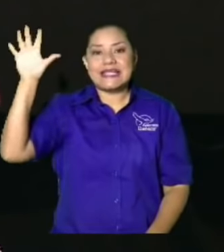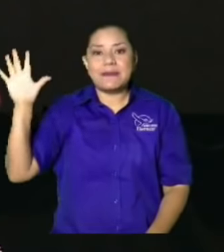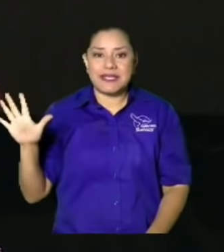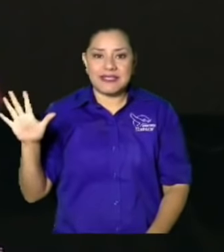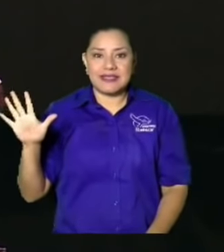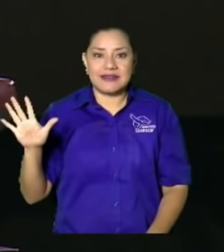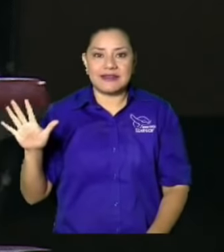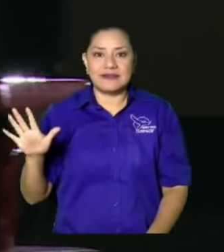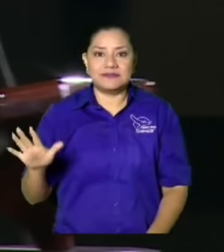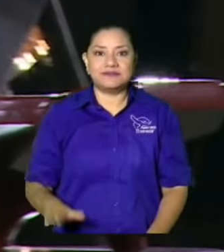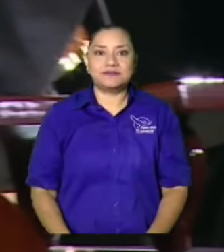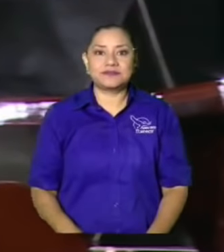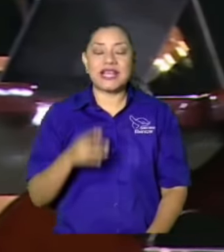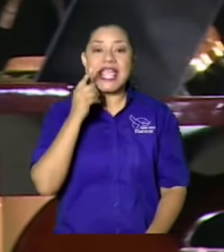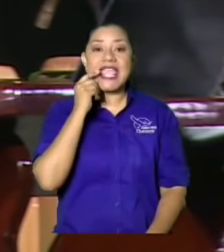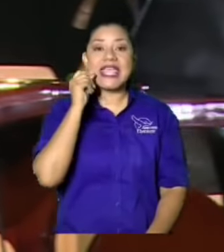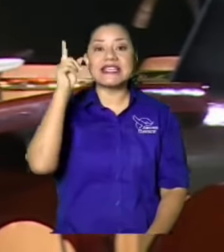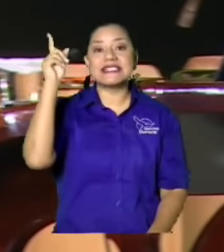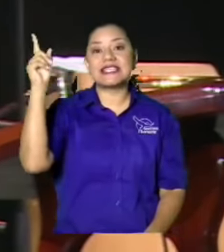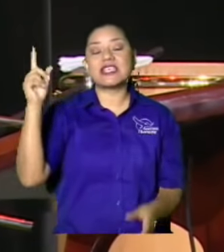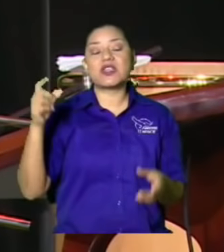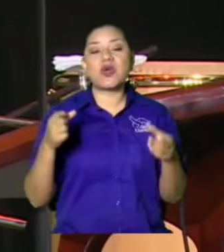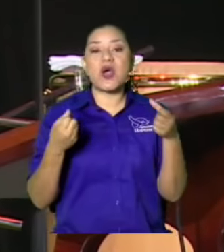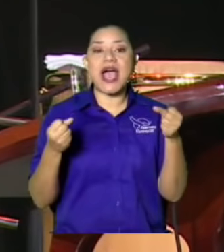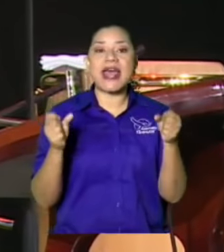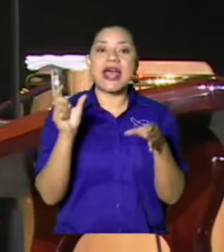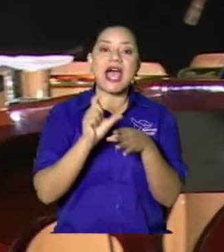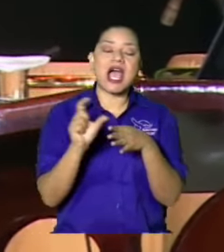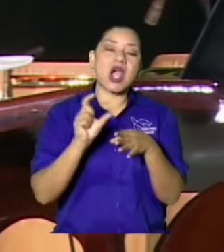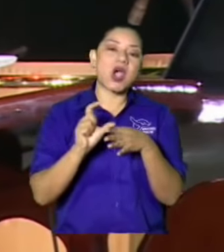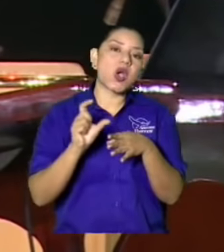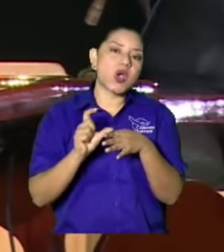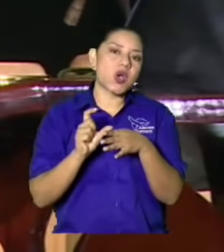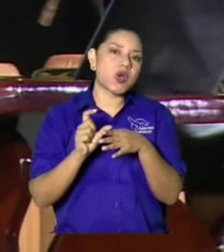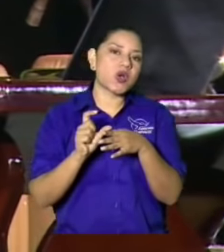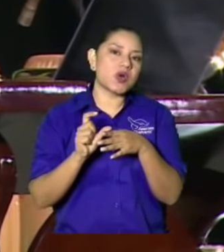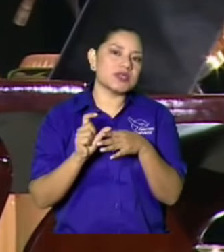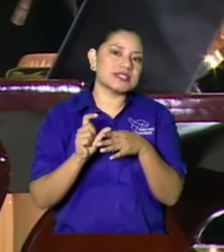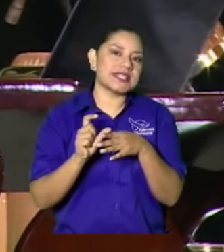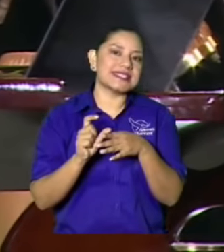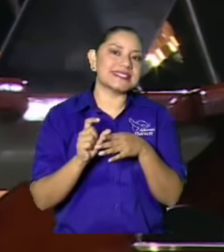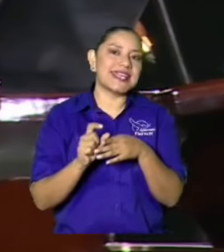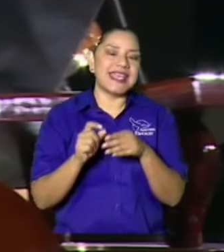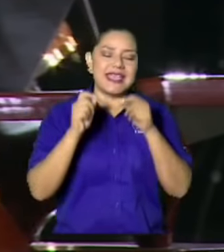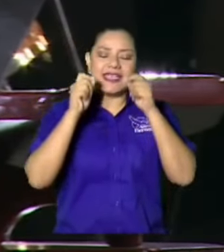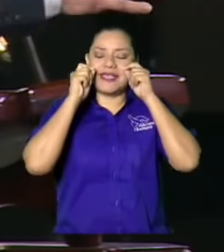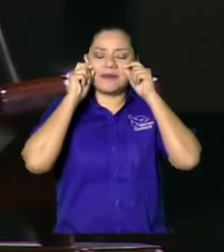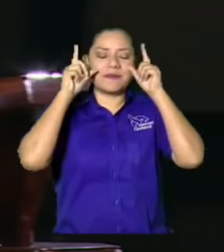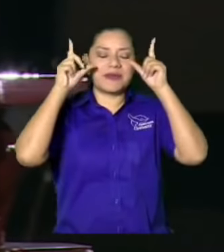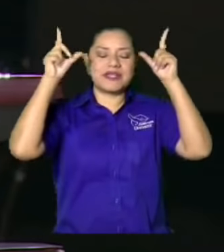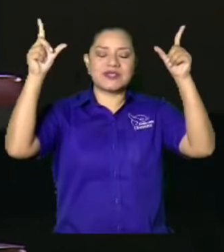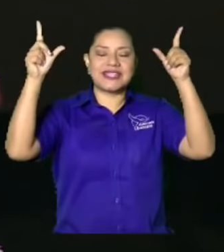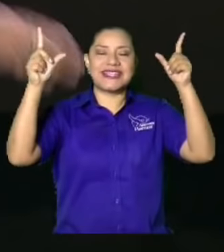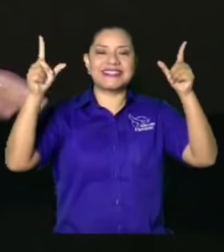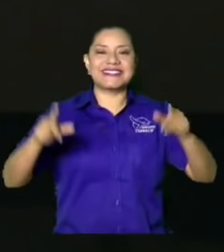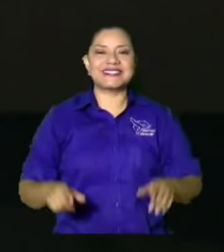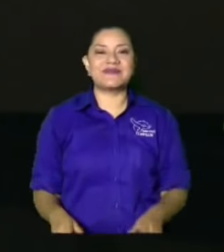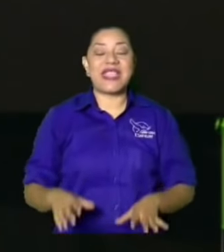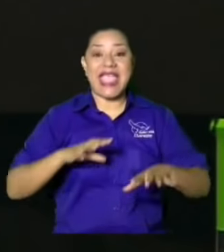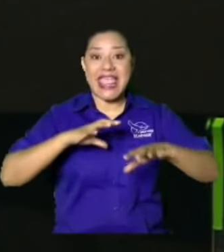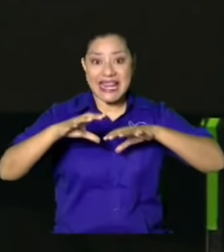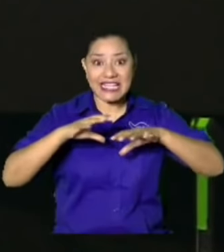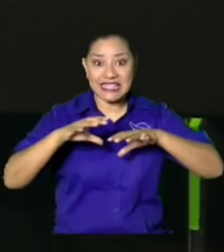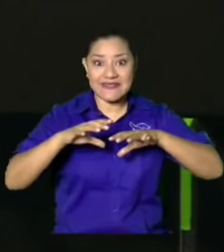esta mañana el Señor va a hacer cosas extraordinarias, y en este retiro ya está haciendo, hermano, en el retiro de pastores hizo